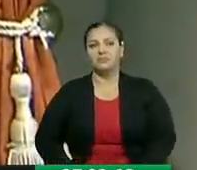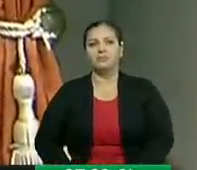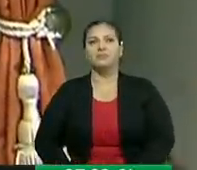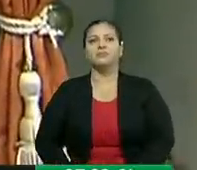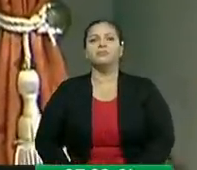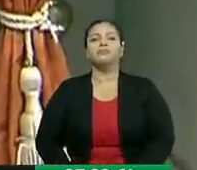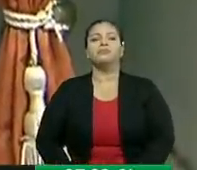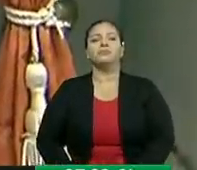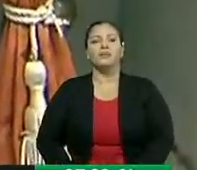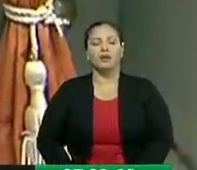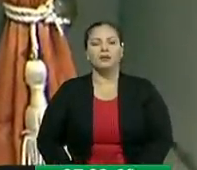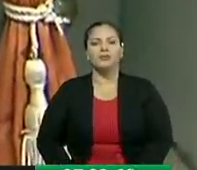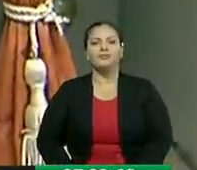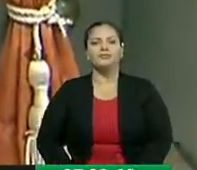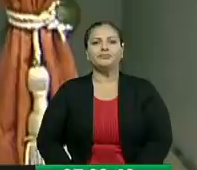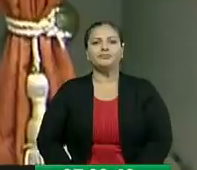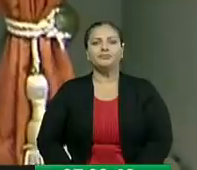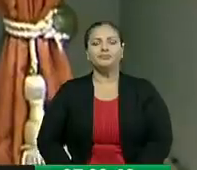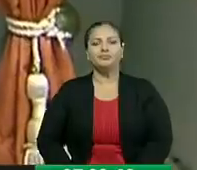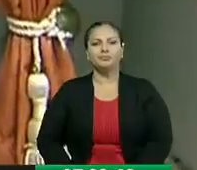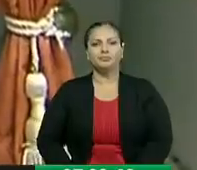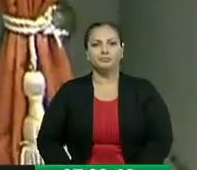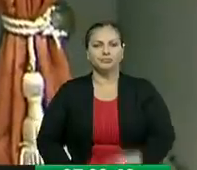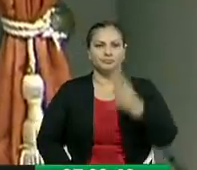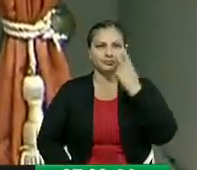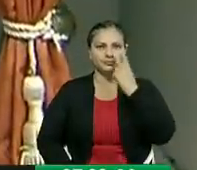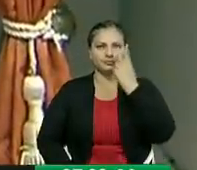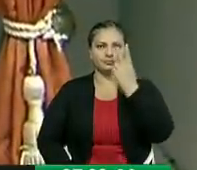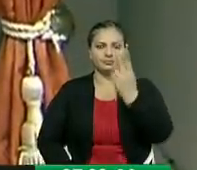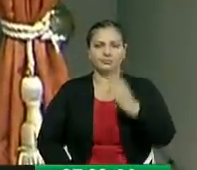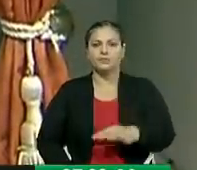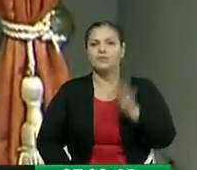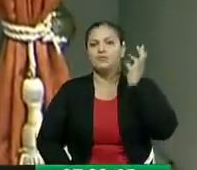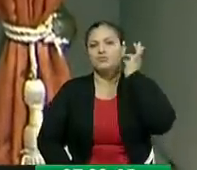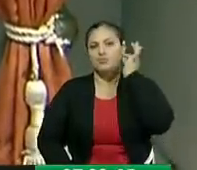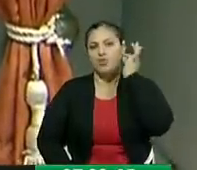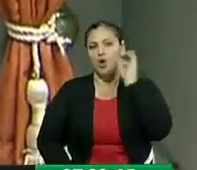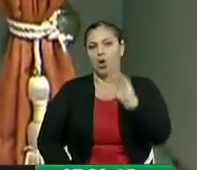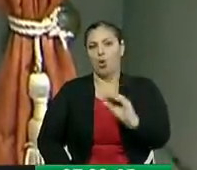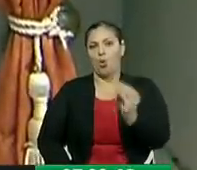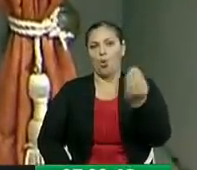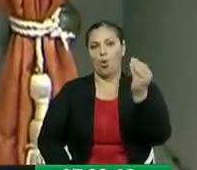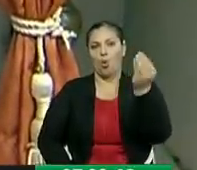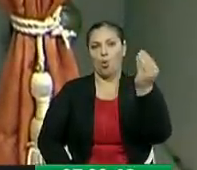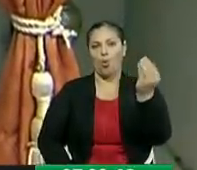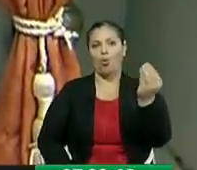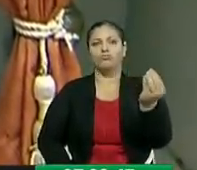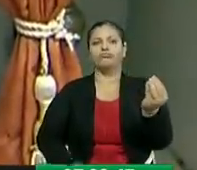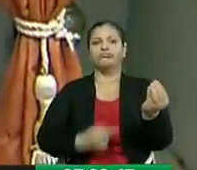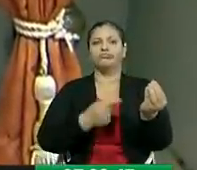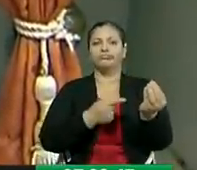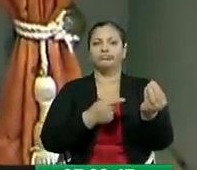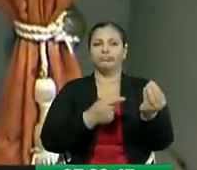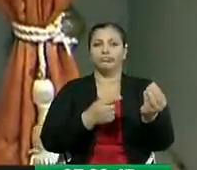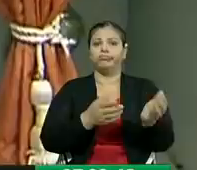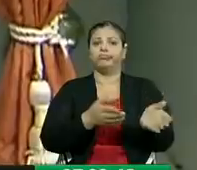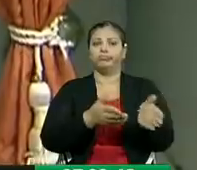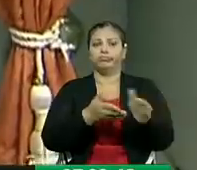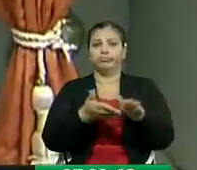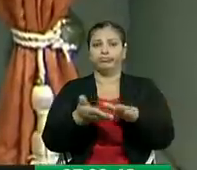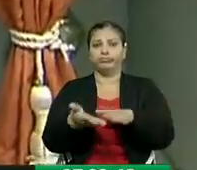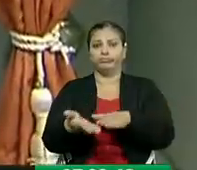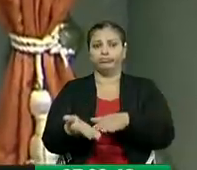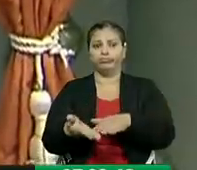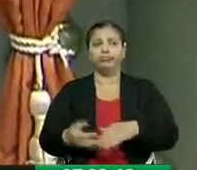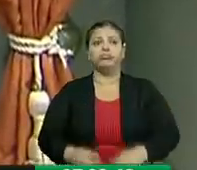tránsito. Vamos a conocer a continuación a una joven, lamentablemente la conocemos ya después de fallecida, de 28 años, madre